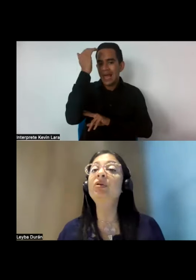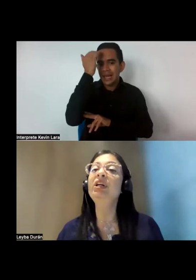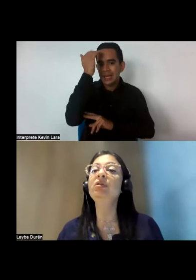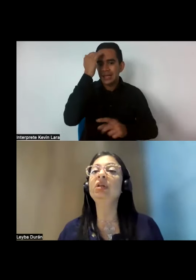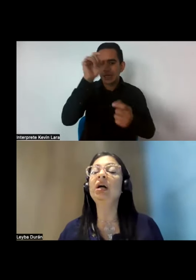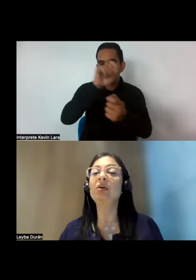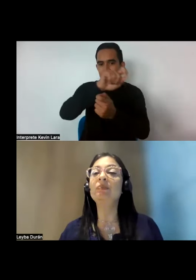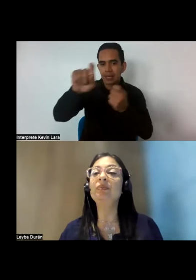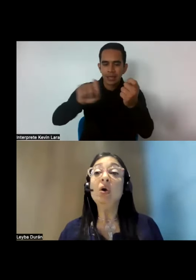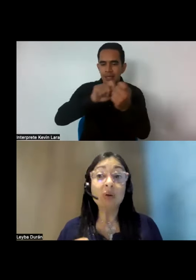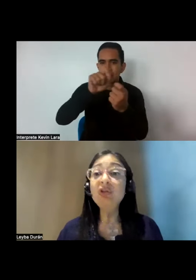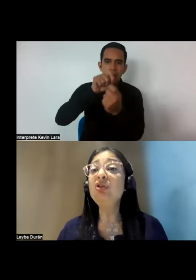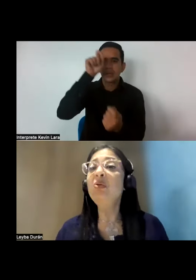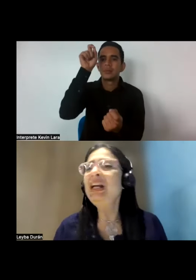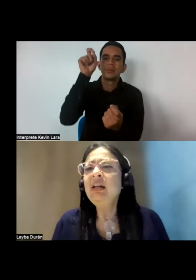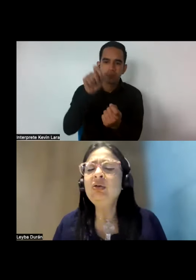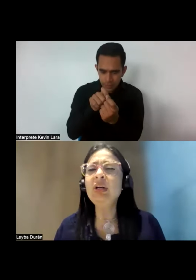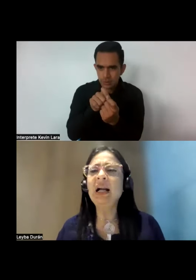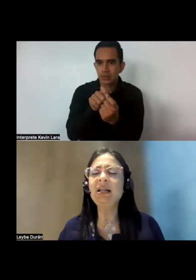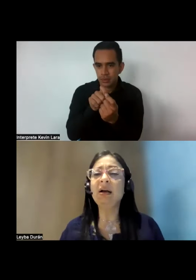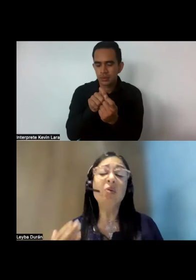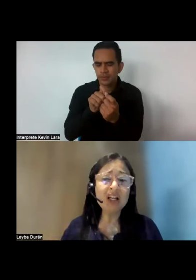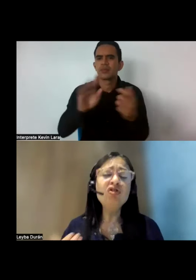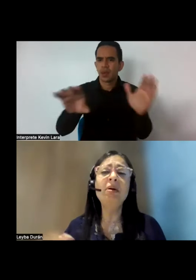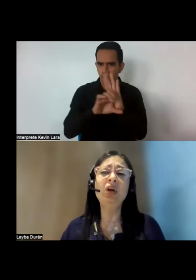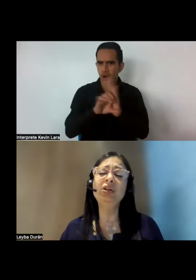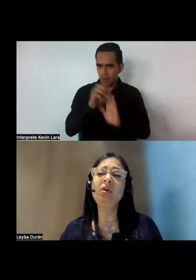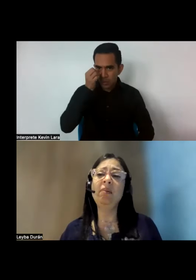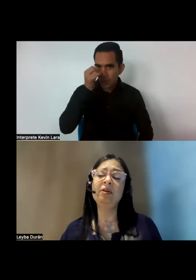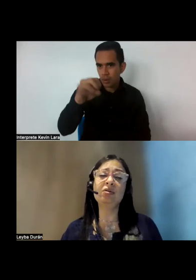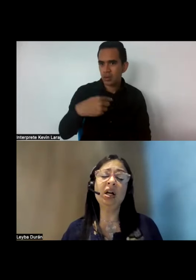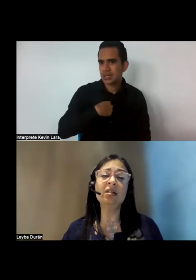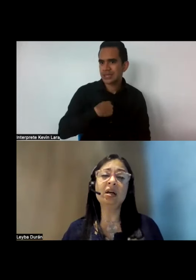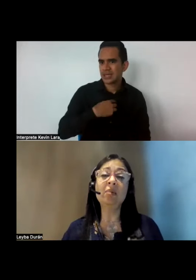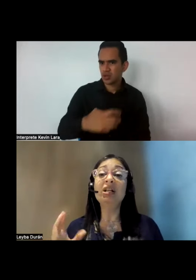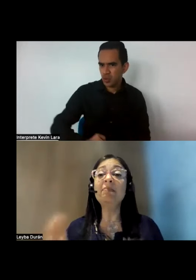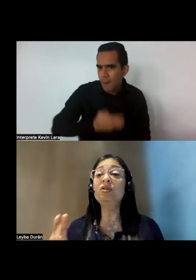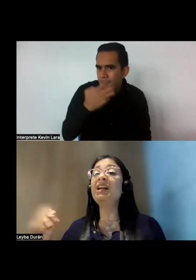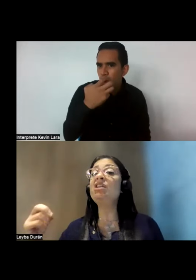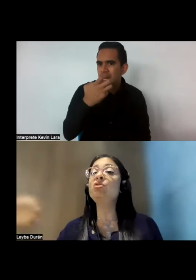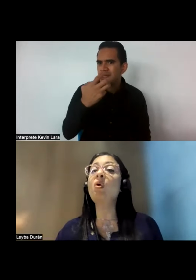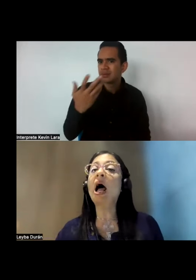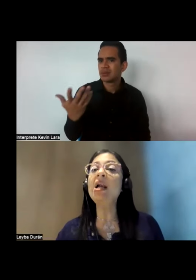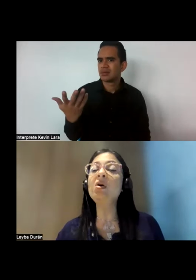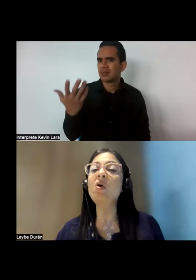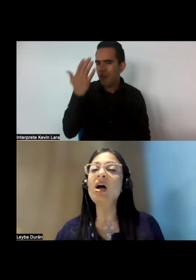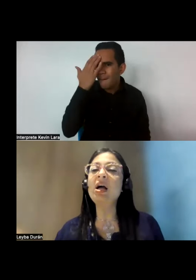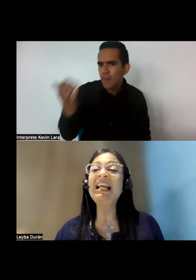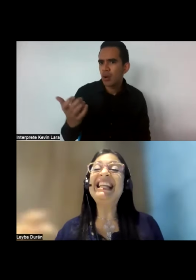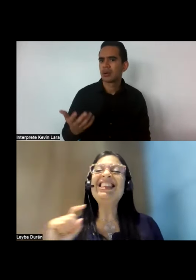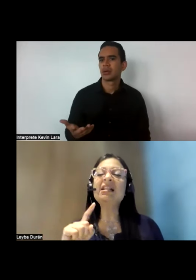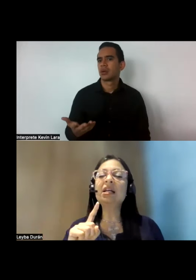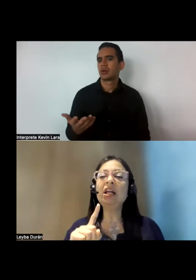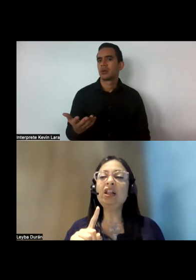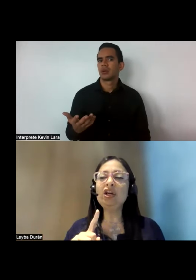¿Cómo puedo gestionarlo? Cuando estoy molesto con alguien, ¿por qué yo me molesto con las personas? Porque esa persona hizo algo